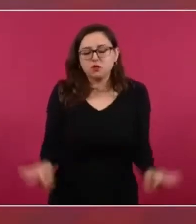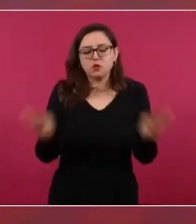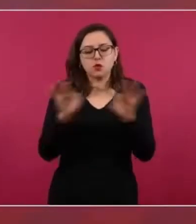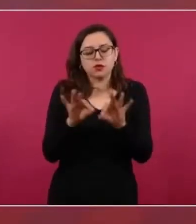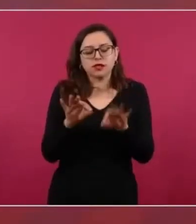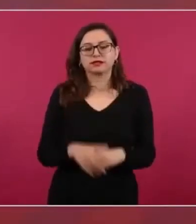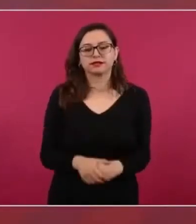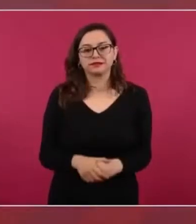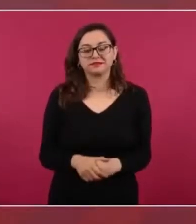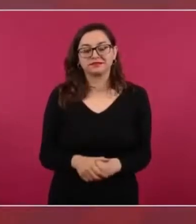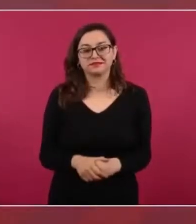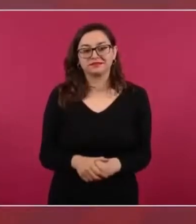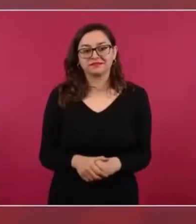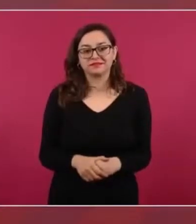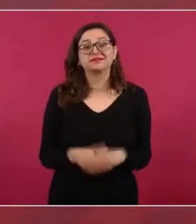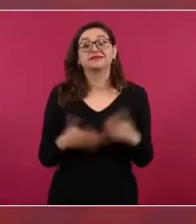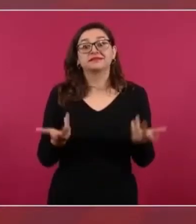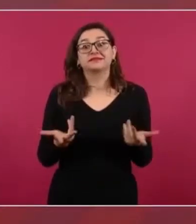para privatizar la educación.